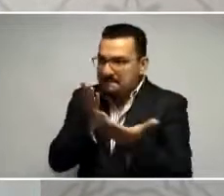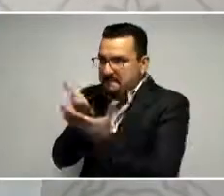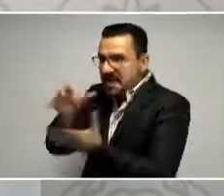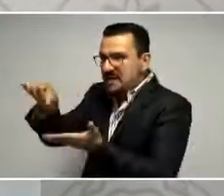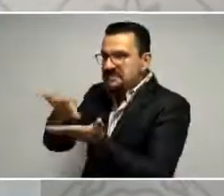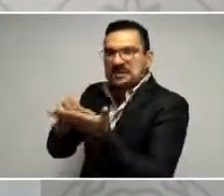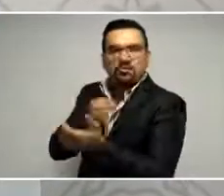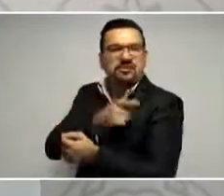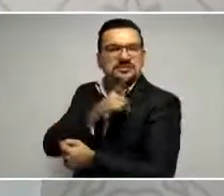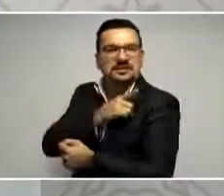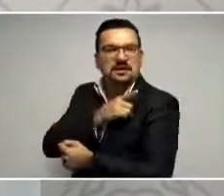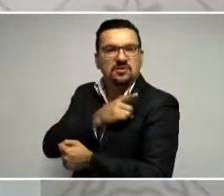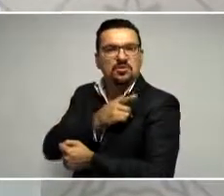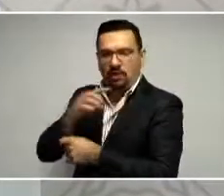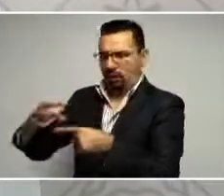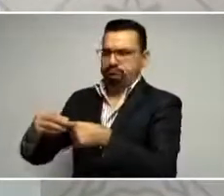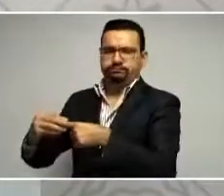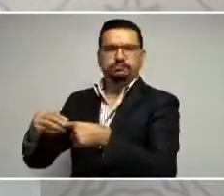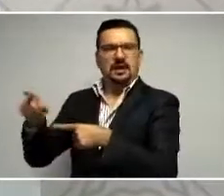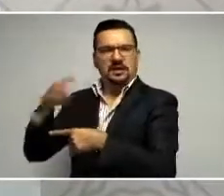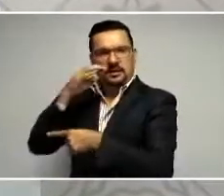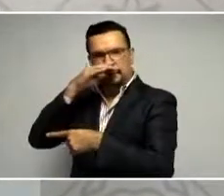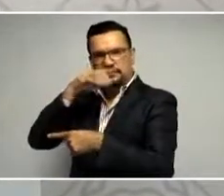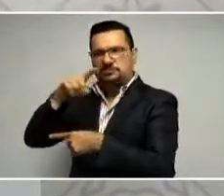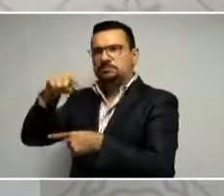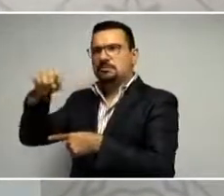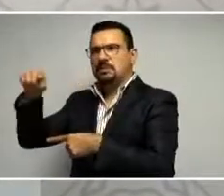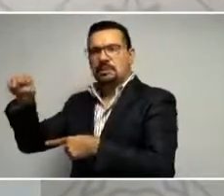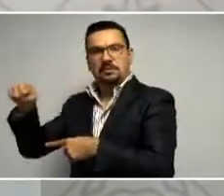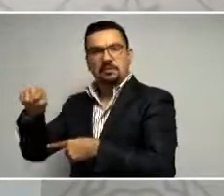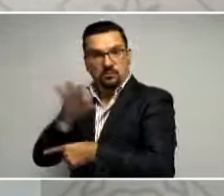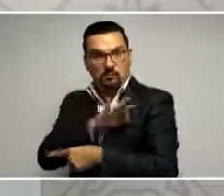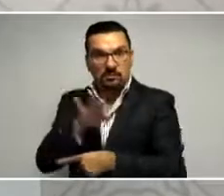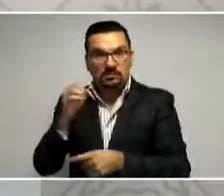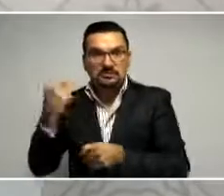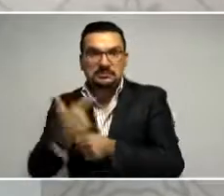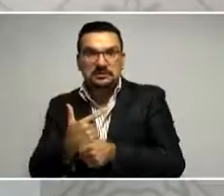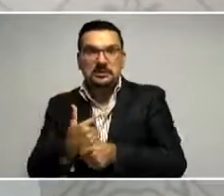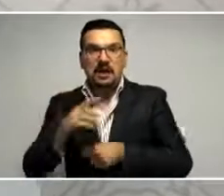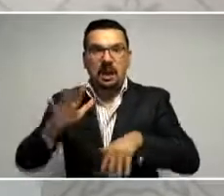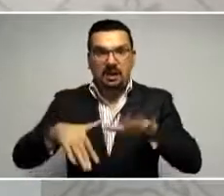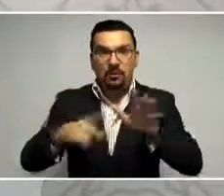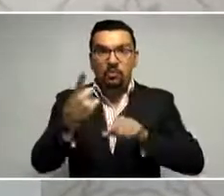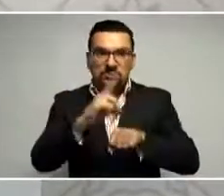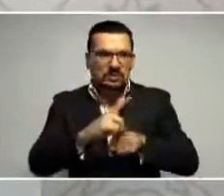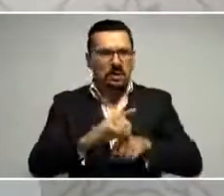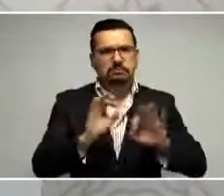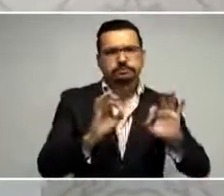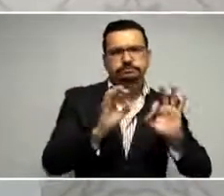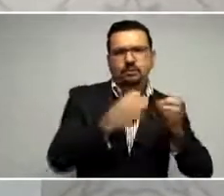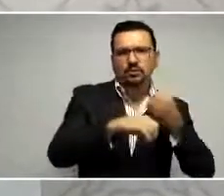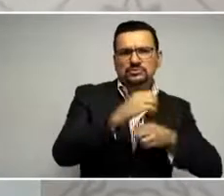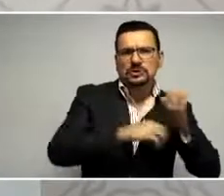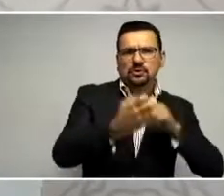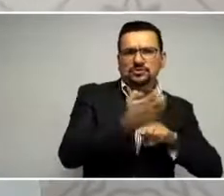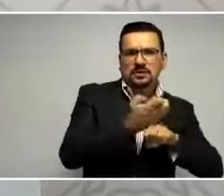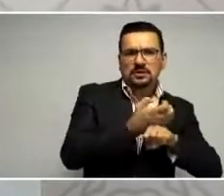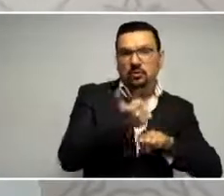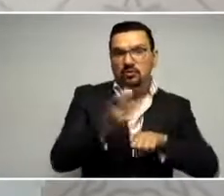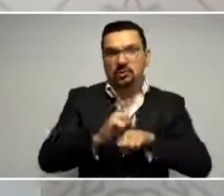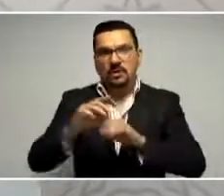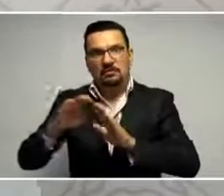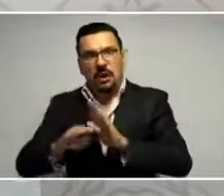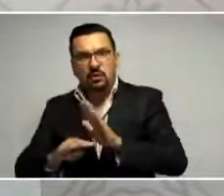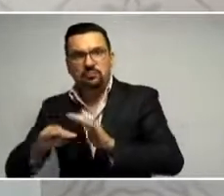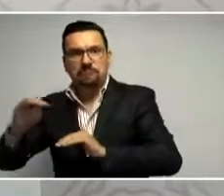revisártela. Puedes observar pequeñas variantes entre un día y otro. A lo mejor hoy